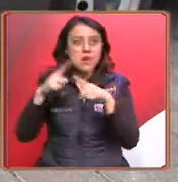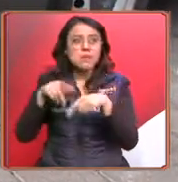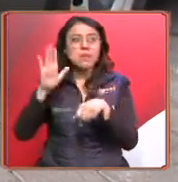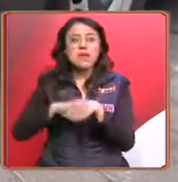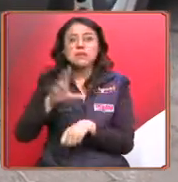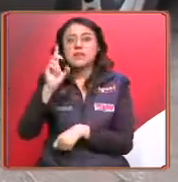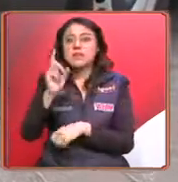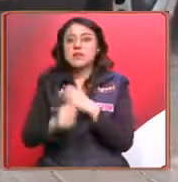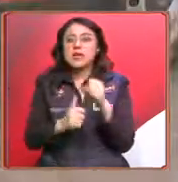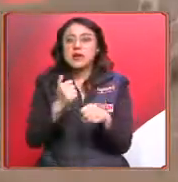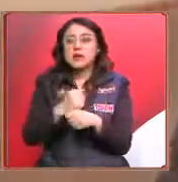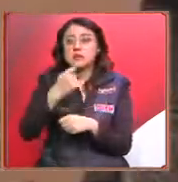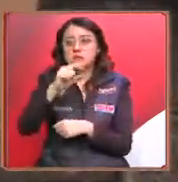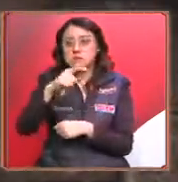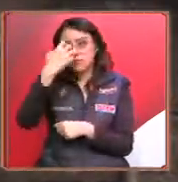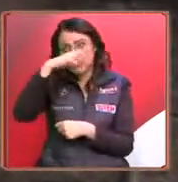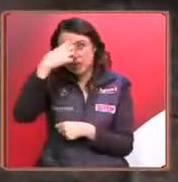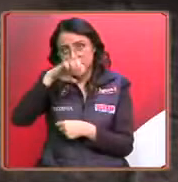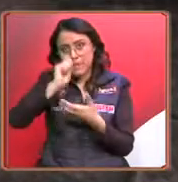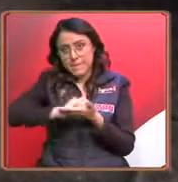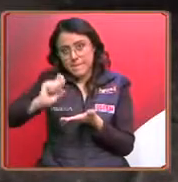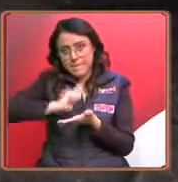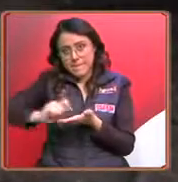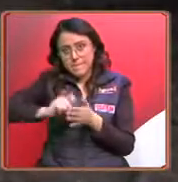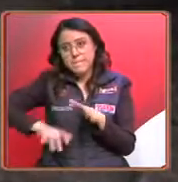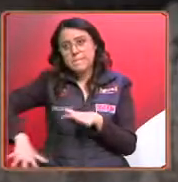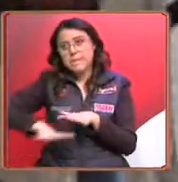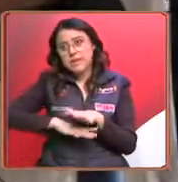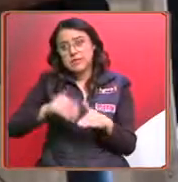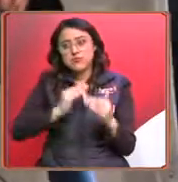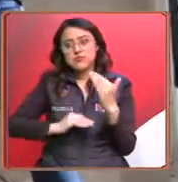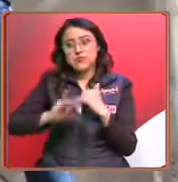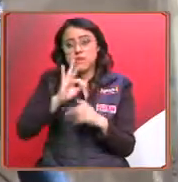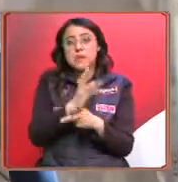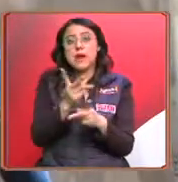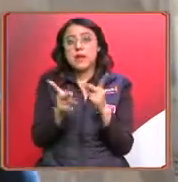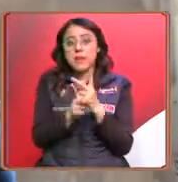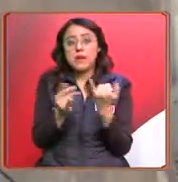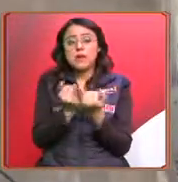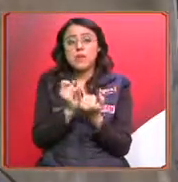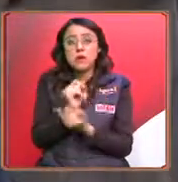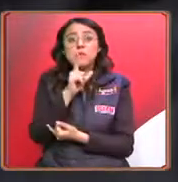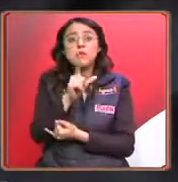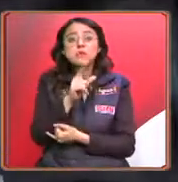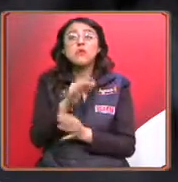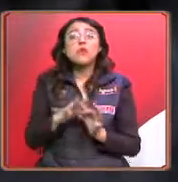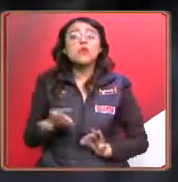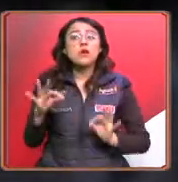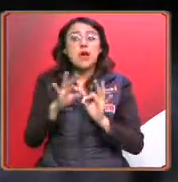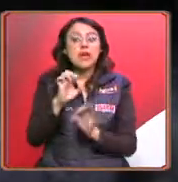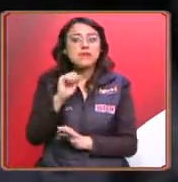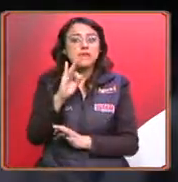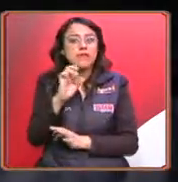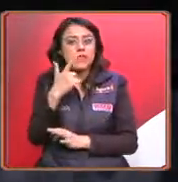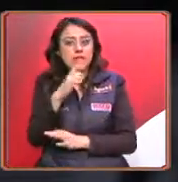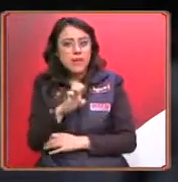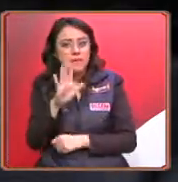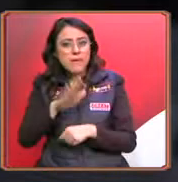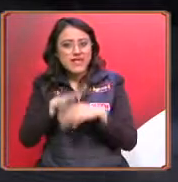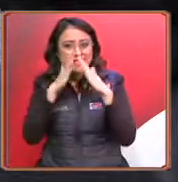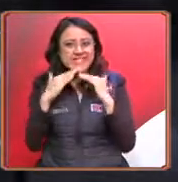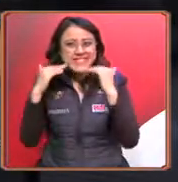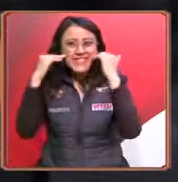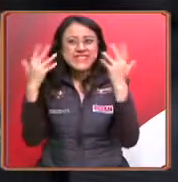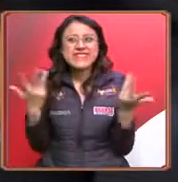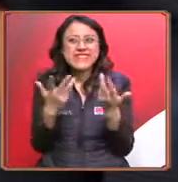años de experiencia en el desarrollo de textos para nivel básico y media superior, Editorial Esfinge sin duda contribuirá a producir millones de